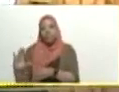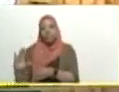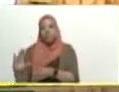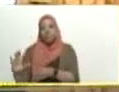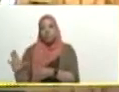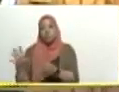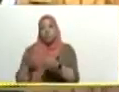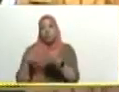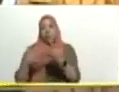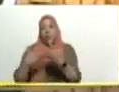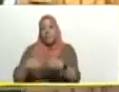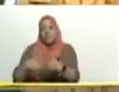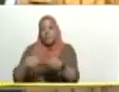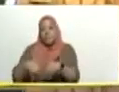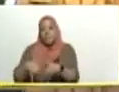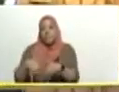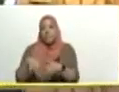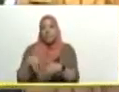fundó Petrocaribe.